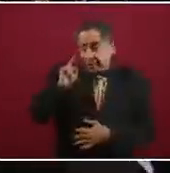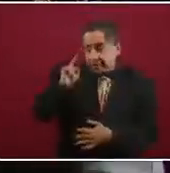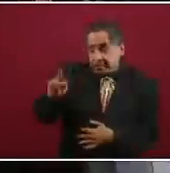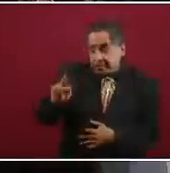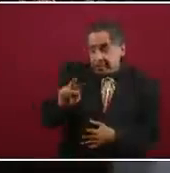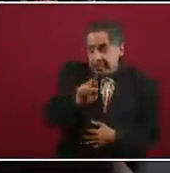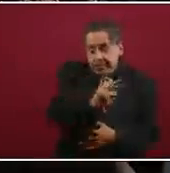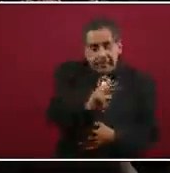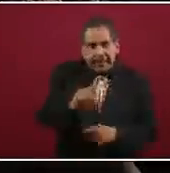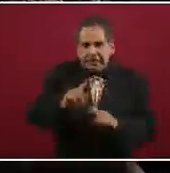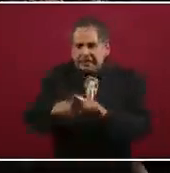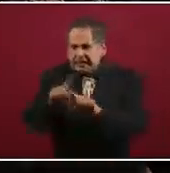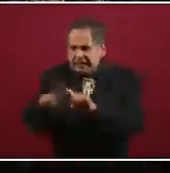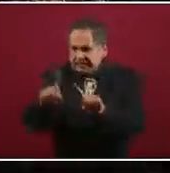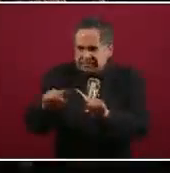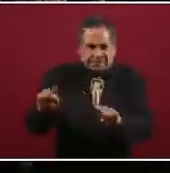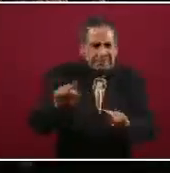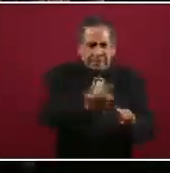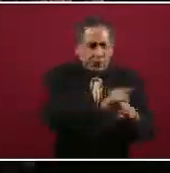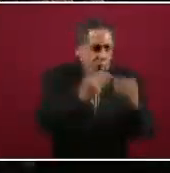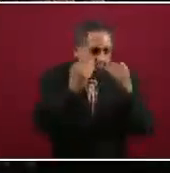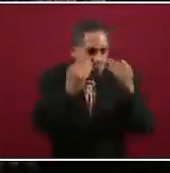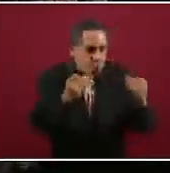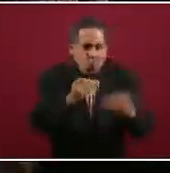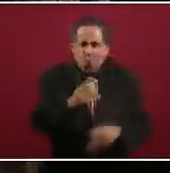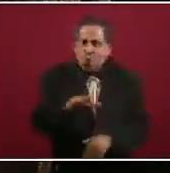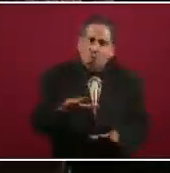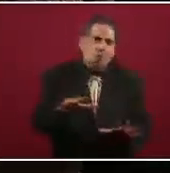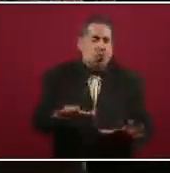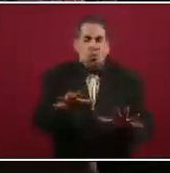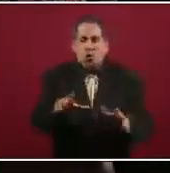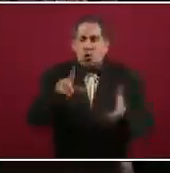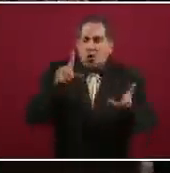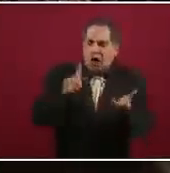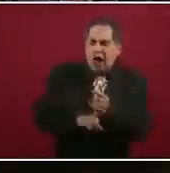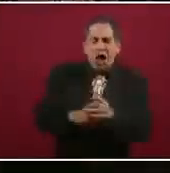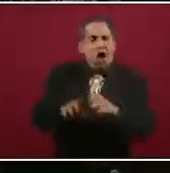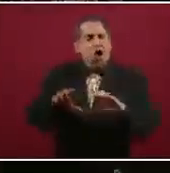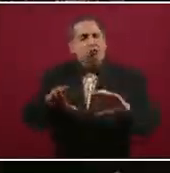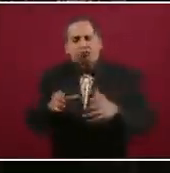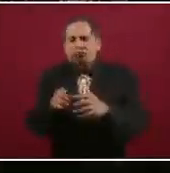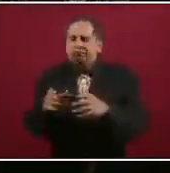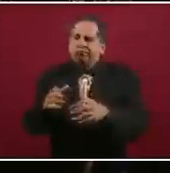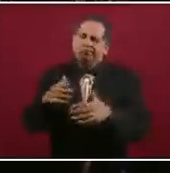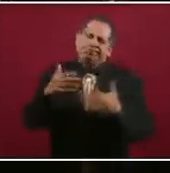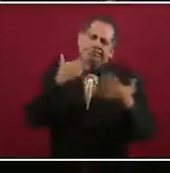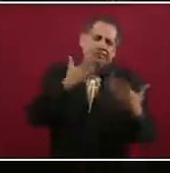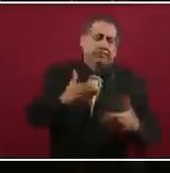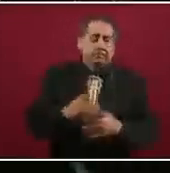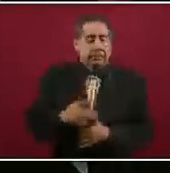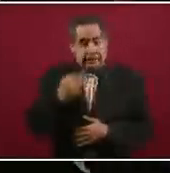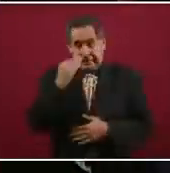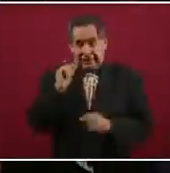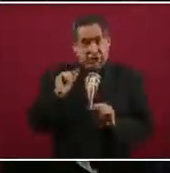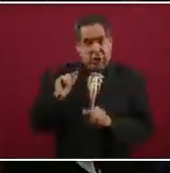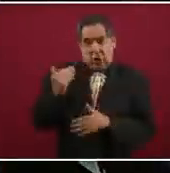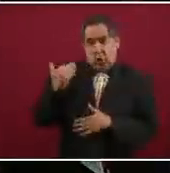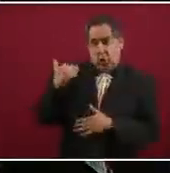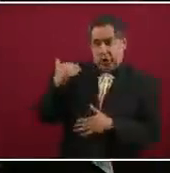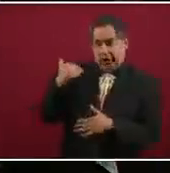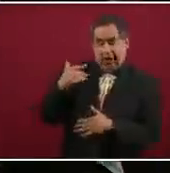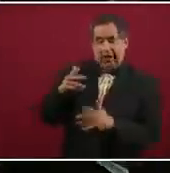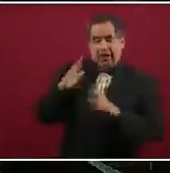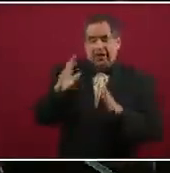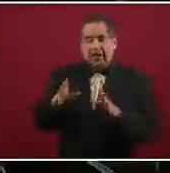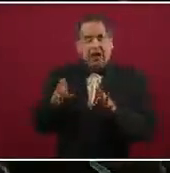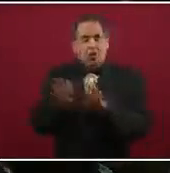pervive, o más bien se ve, se percibe que hay fiestas como particulares. Ahora mismo acaba como de tomar